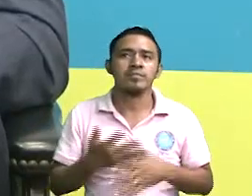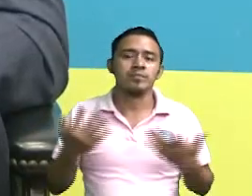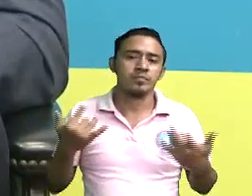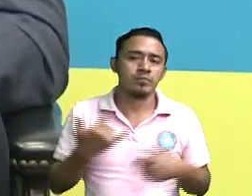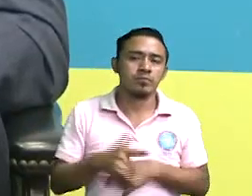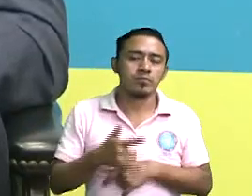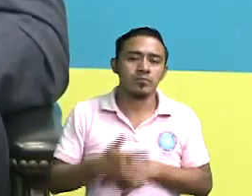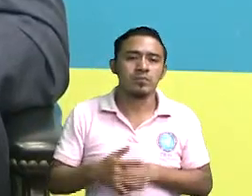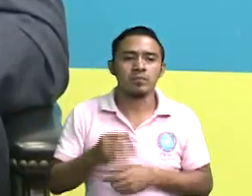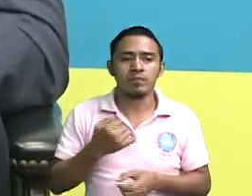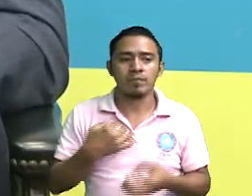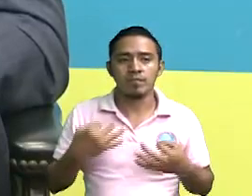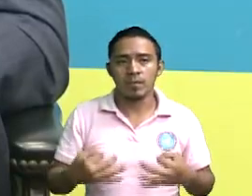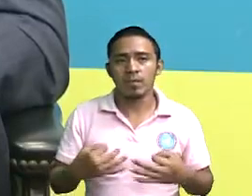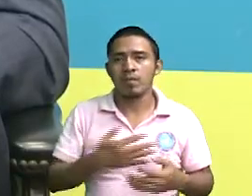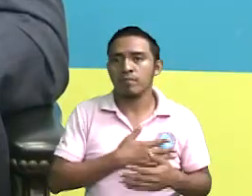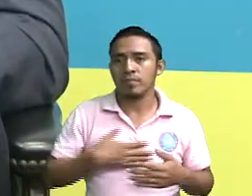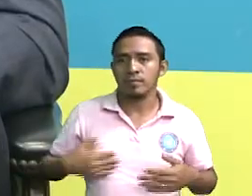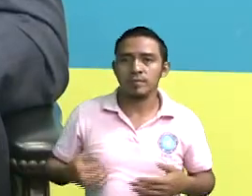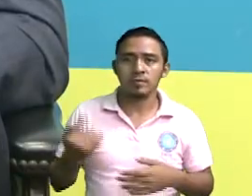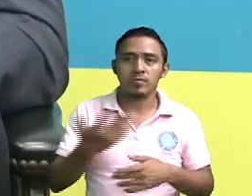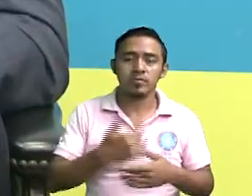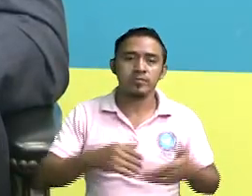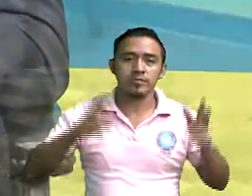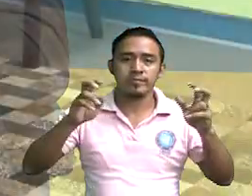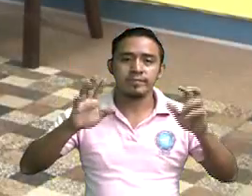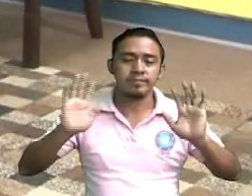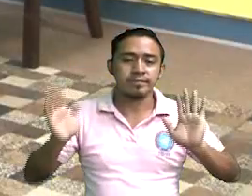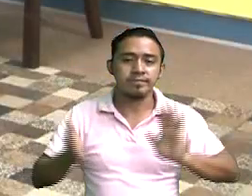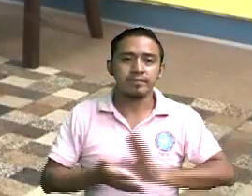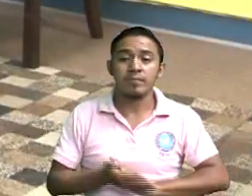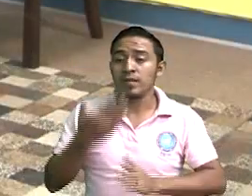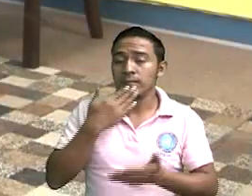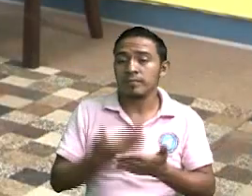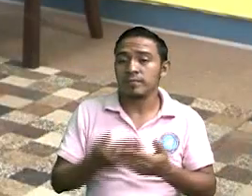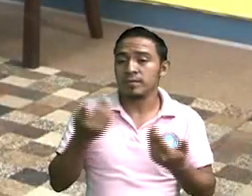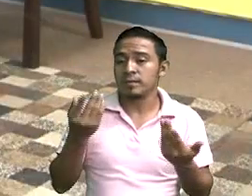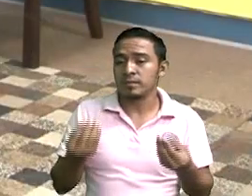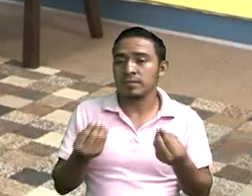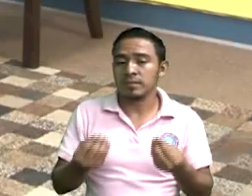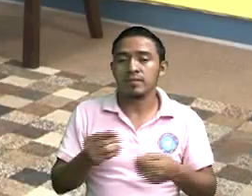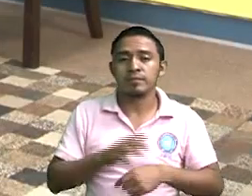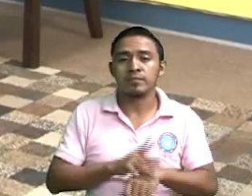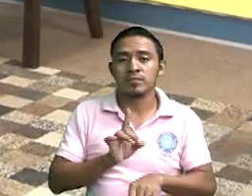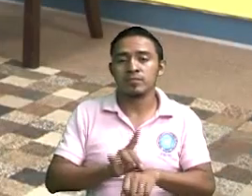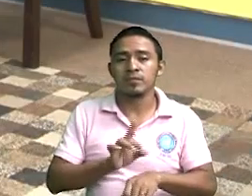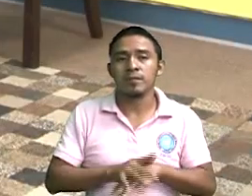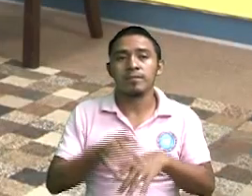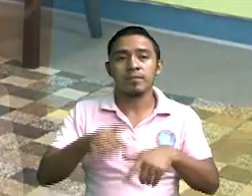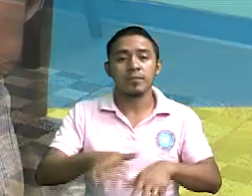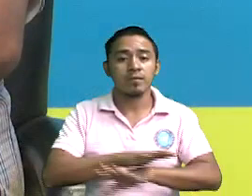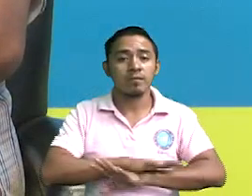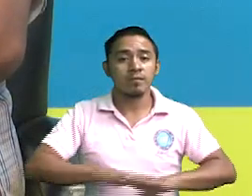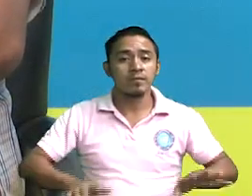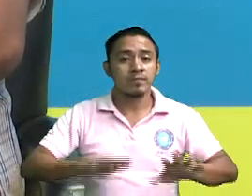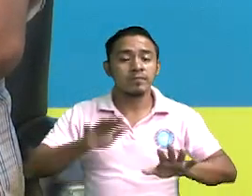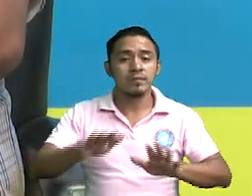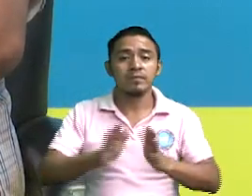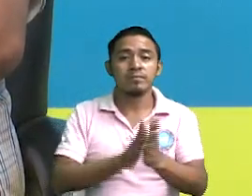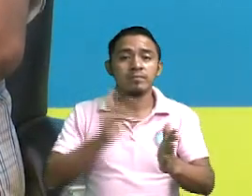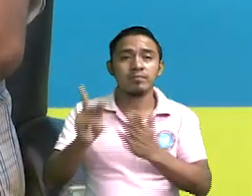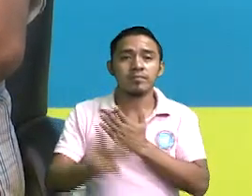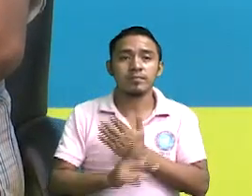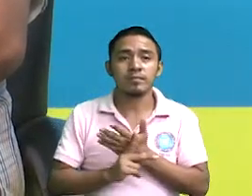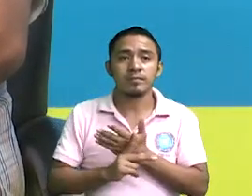tratarla y que al paciente le vaya mejor en todos los aspectos. Muchas gracias, doctor. Nosotros pues así nos despedimos de